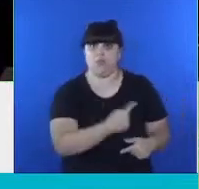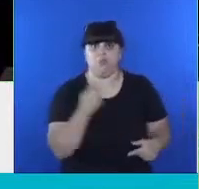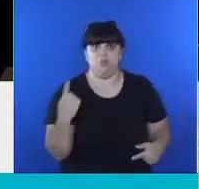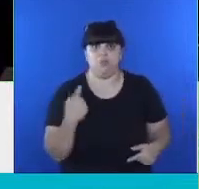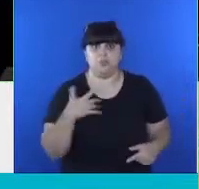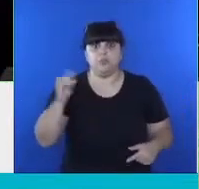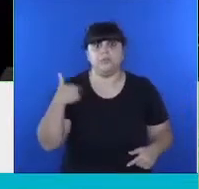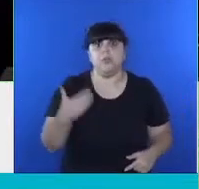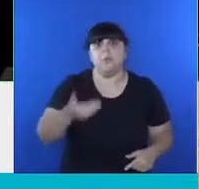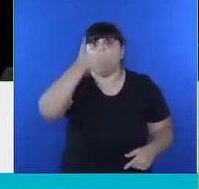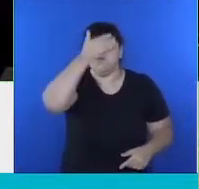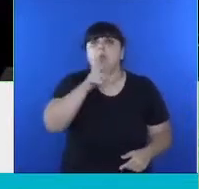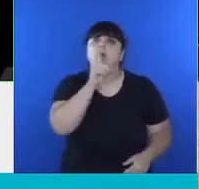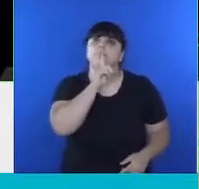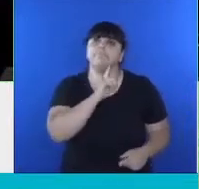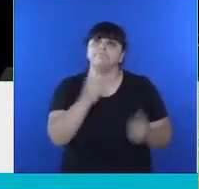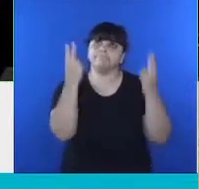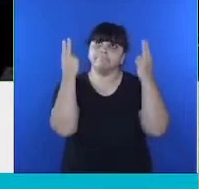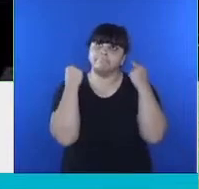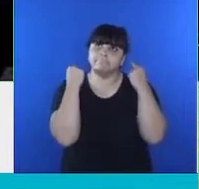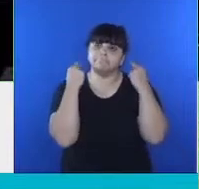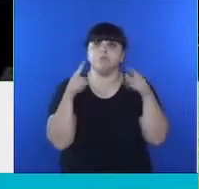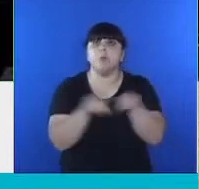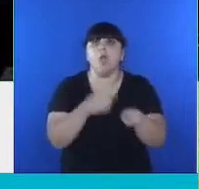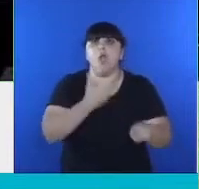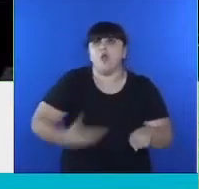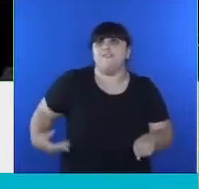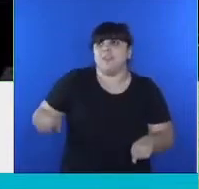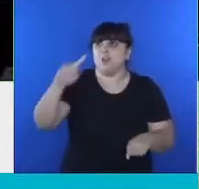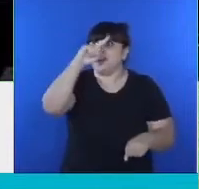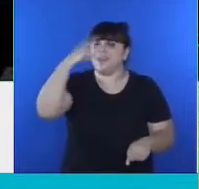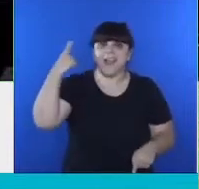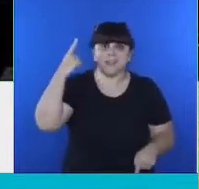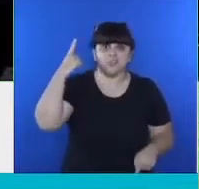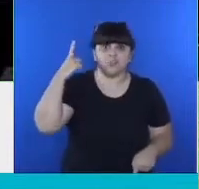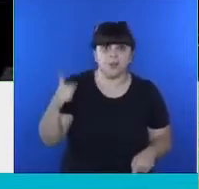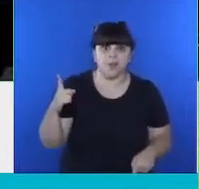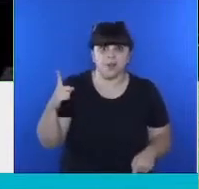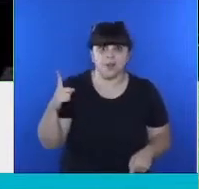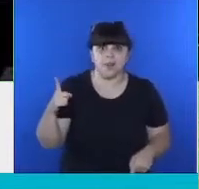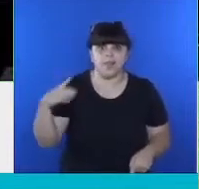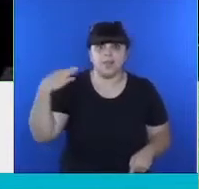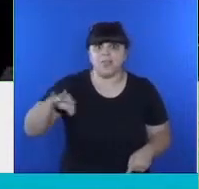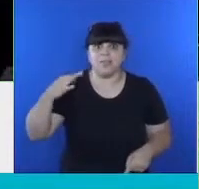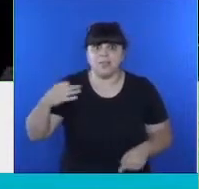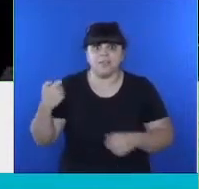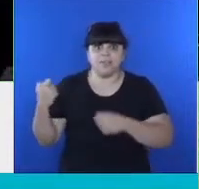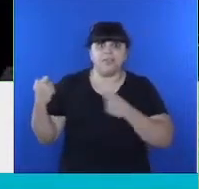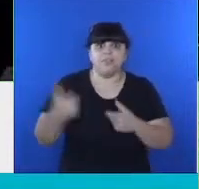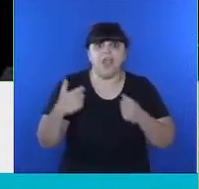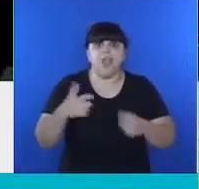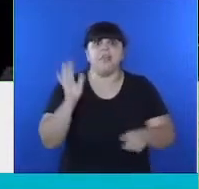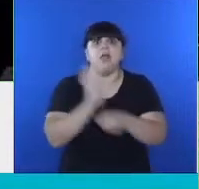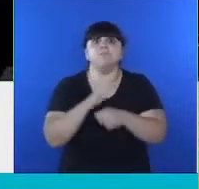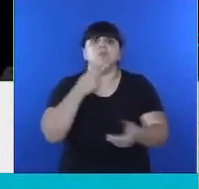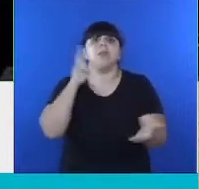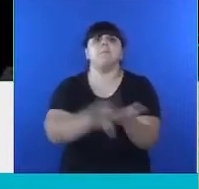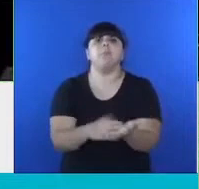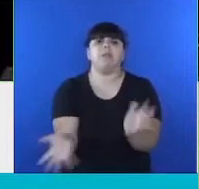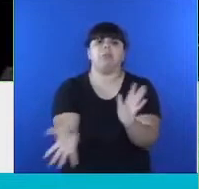con omisión o silencio, que desde el gobierno nacional estén propiciando una rebelión